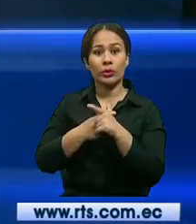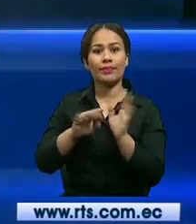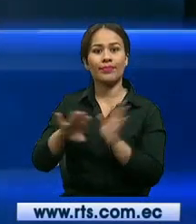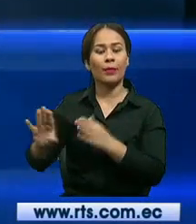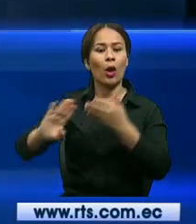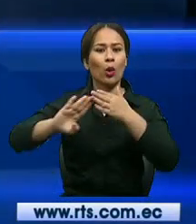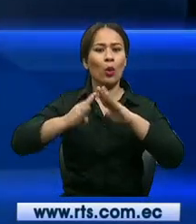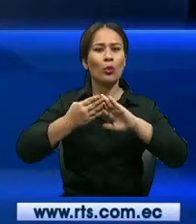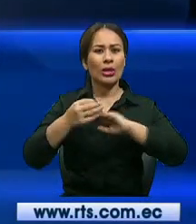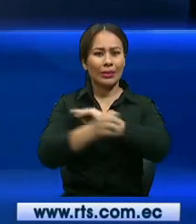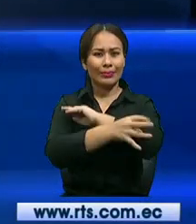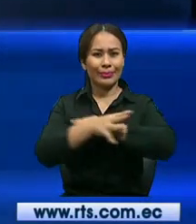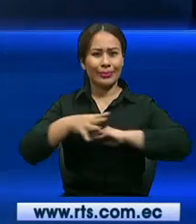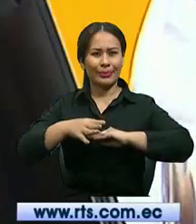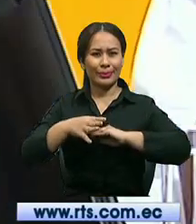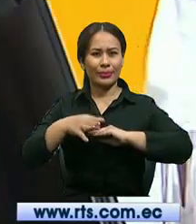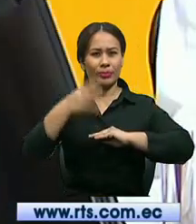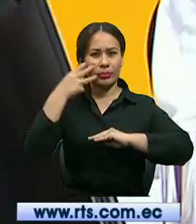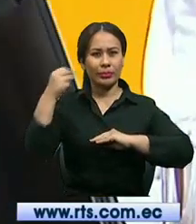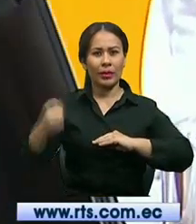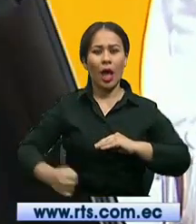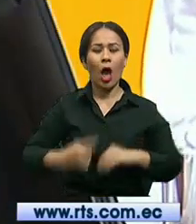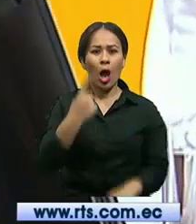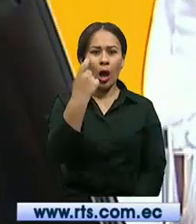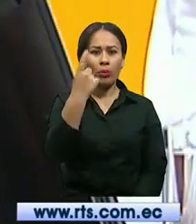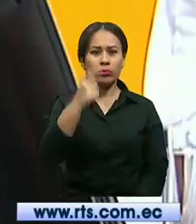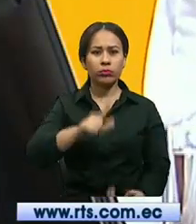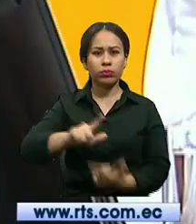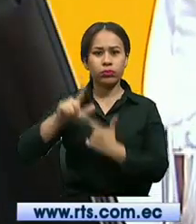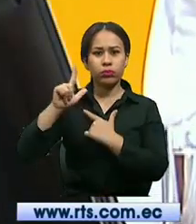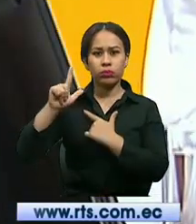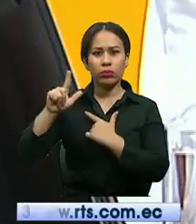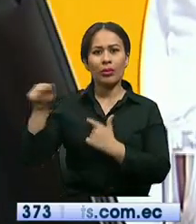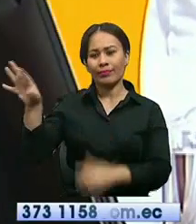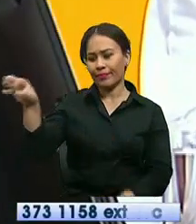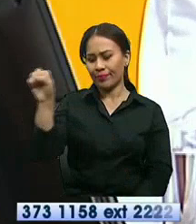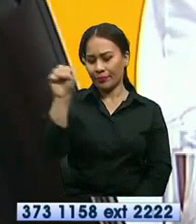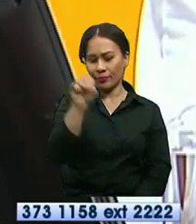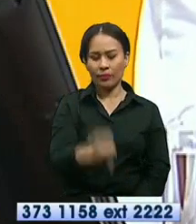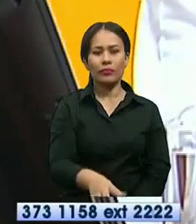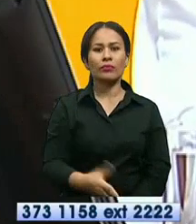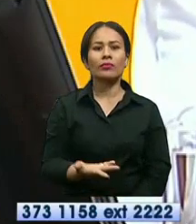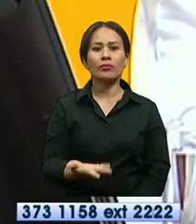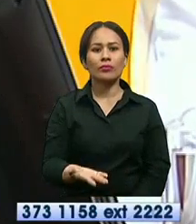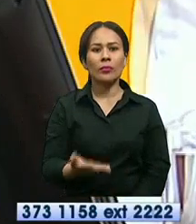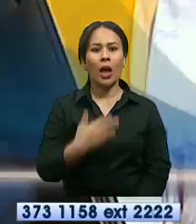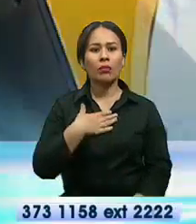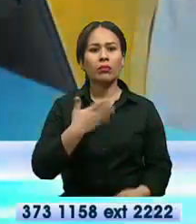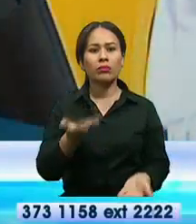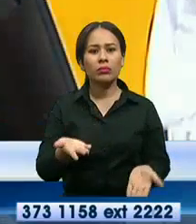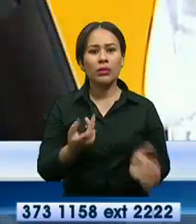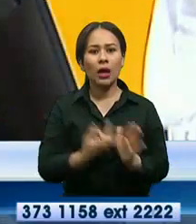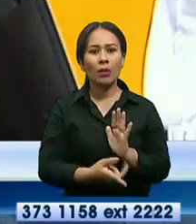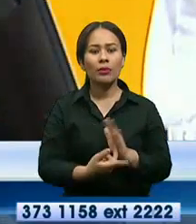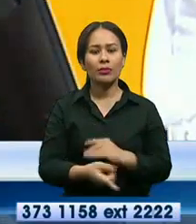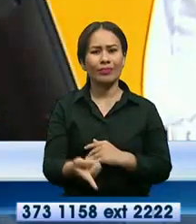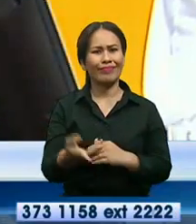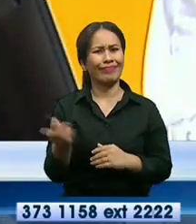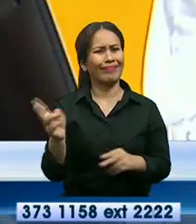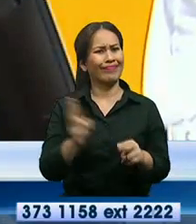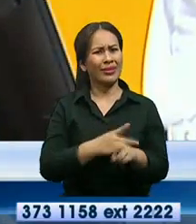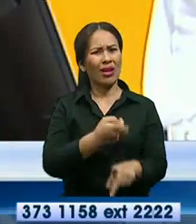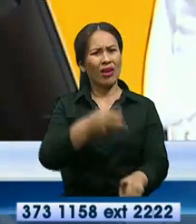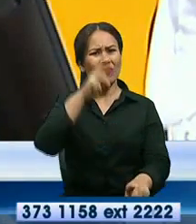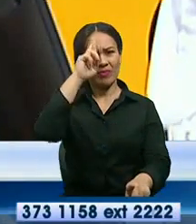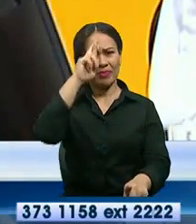Comunidad Sarayacu. Capturaron 11 soldados que salían francos. Lo publicaron en Facebook. Eso es atentado a los derechos